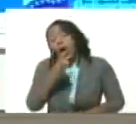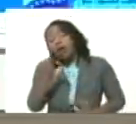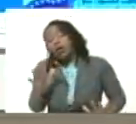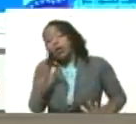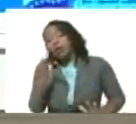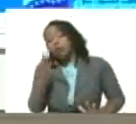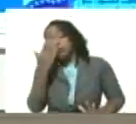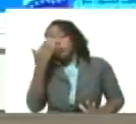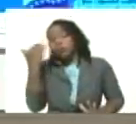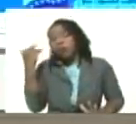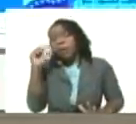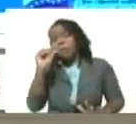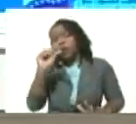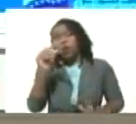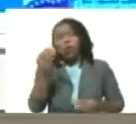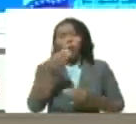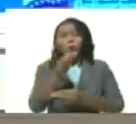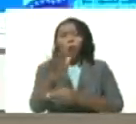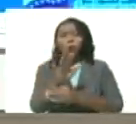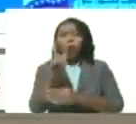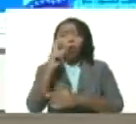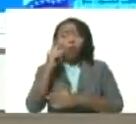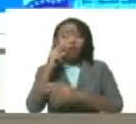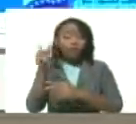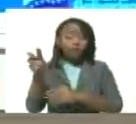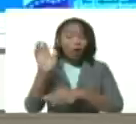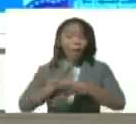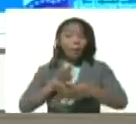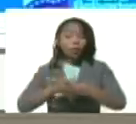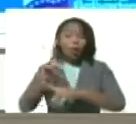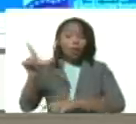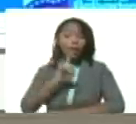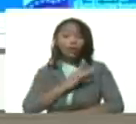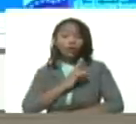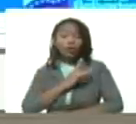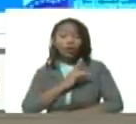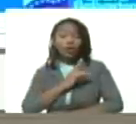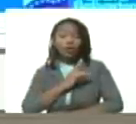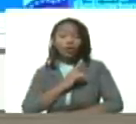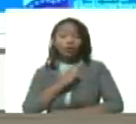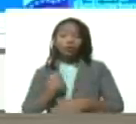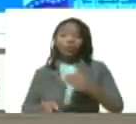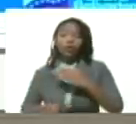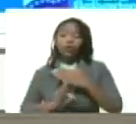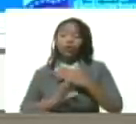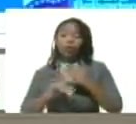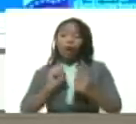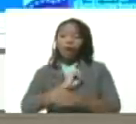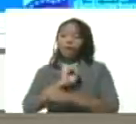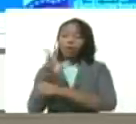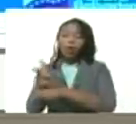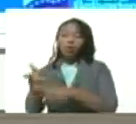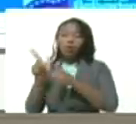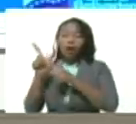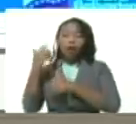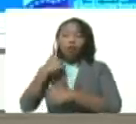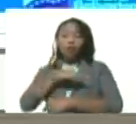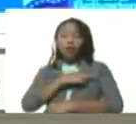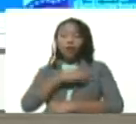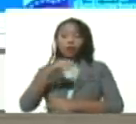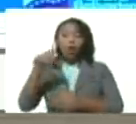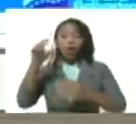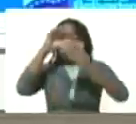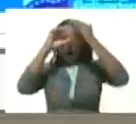poco, vimos lo que ocurrió en Iquique, en Chile. Tuvimos que enviar a nuestras autoridades, a nuestro